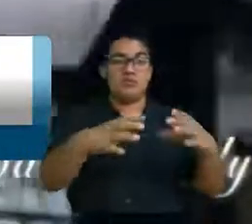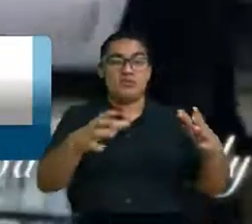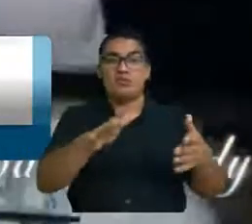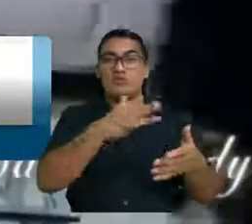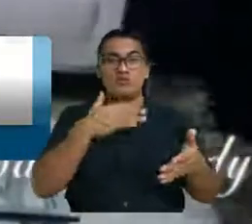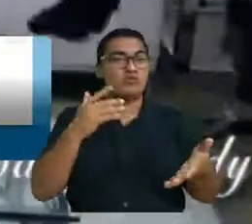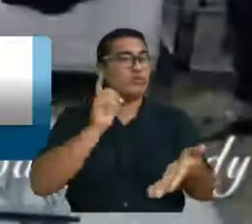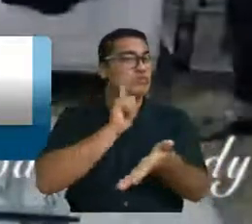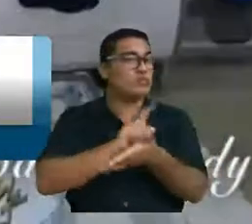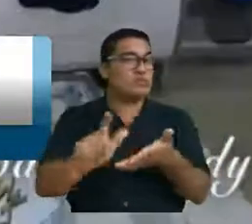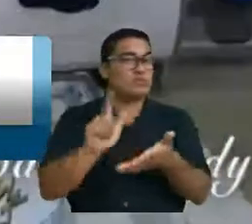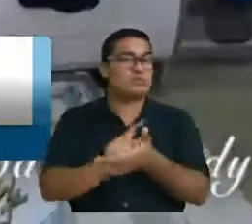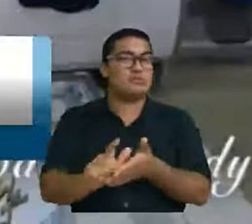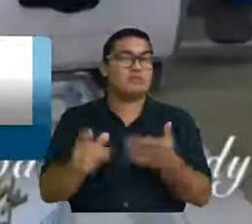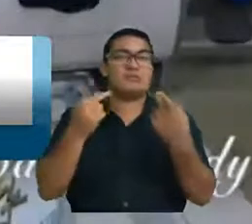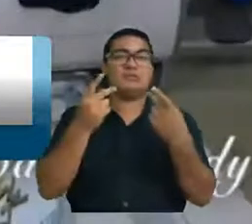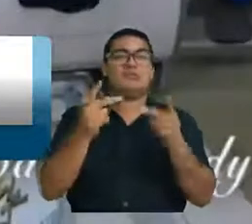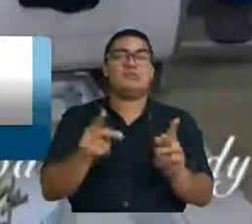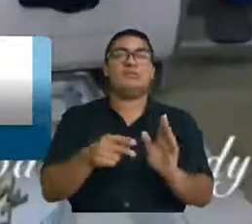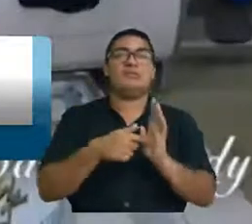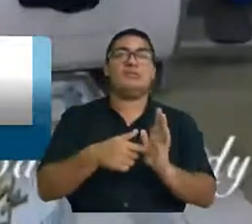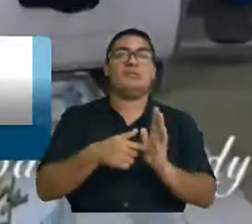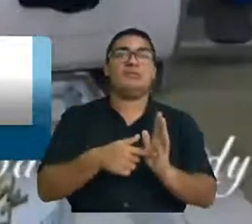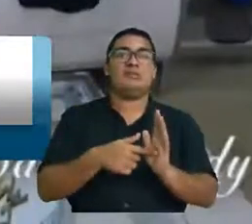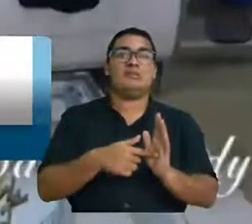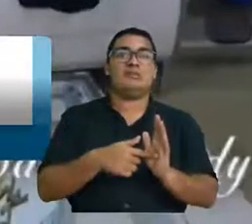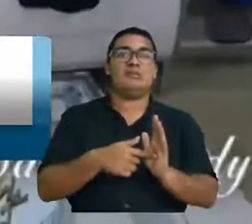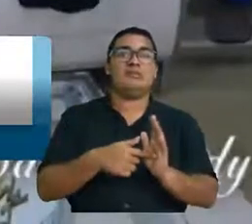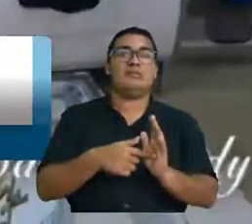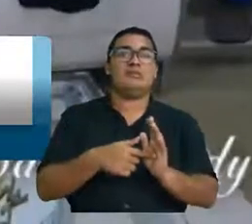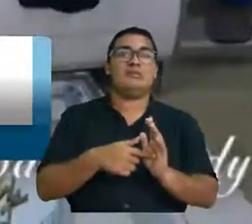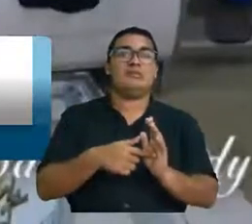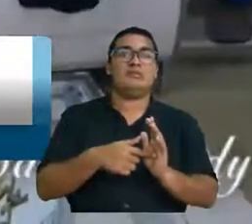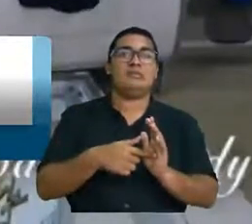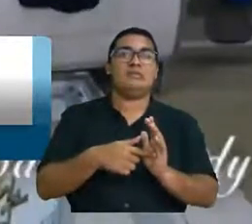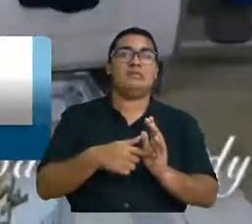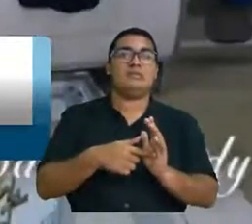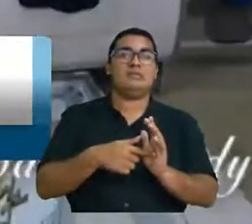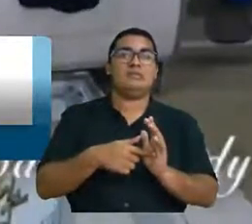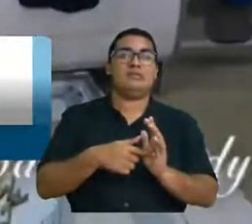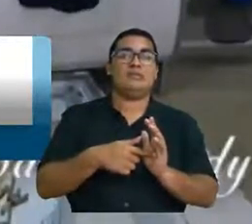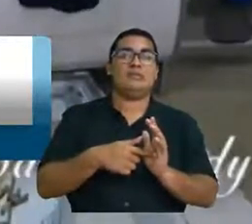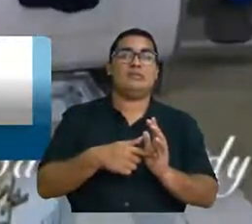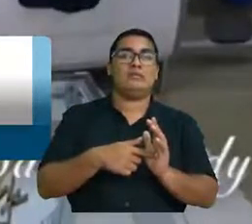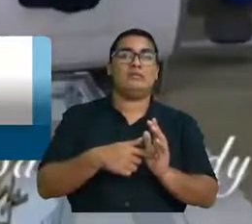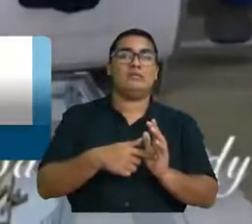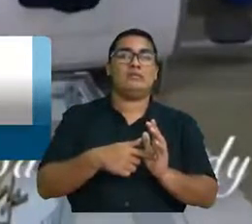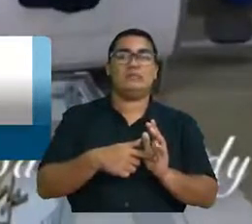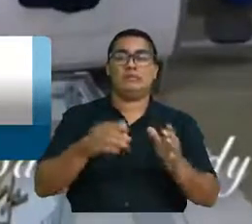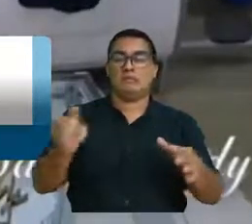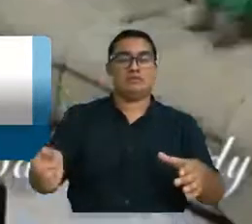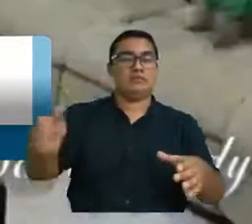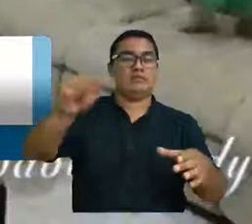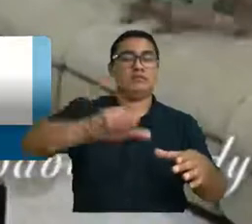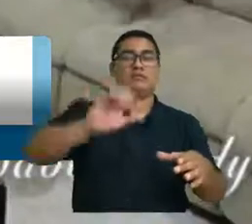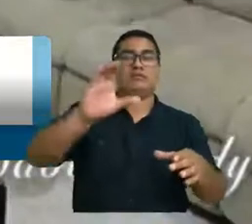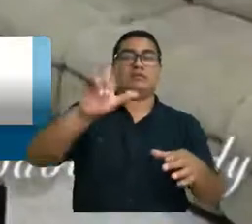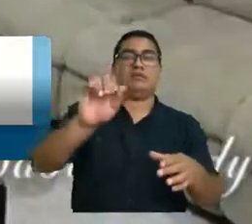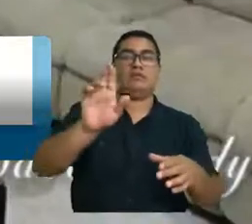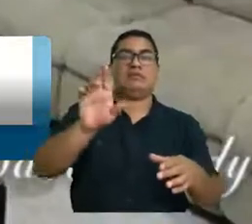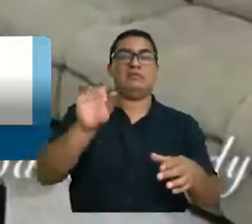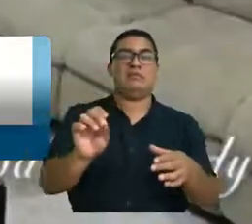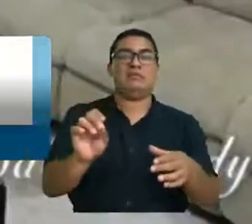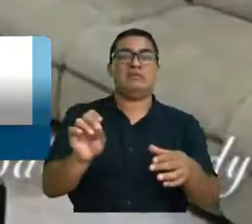ya sean bacterias o virus, pero hay que tener en cuenta que cuando vamos a preparar una solución, nosotros la tenemos que